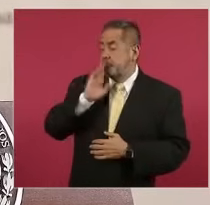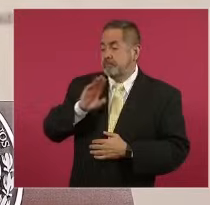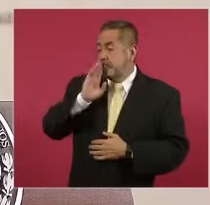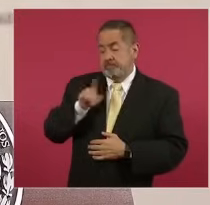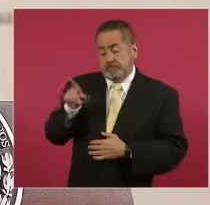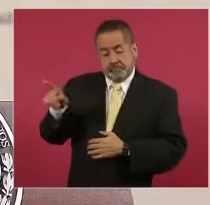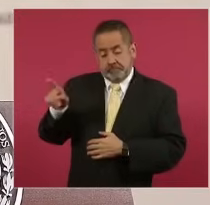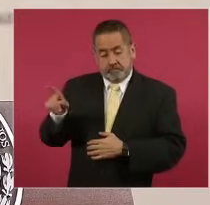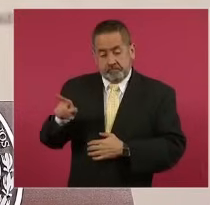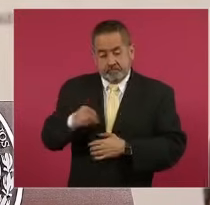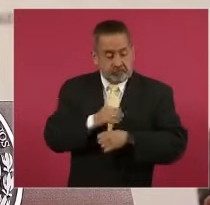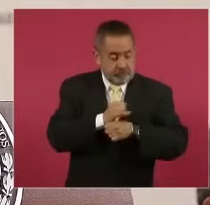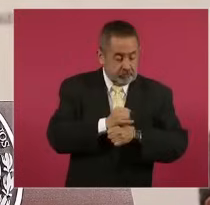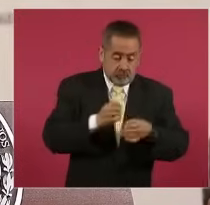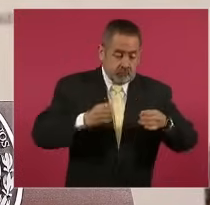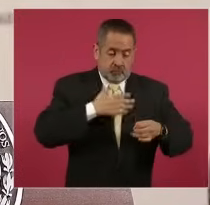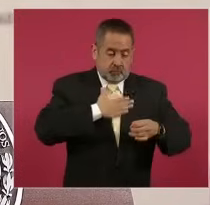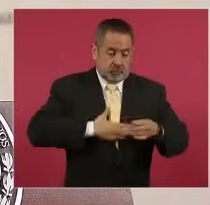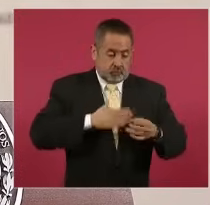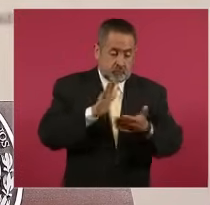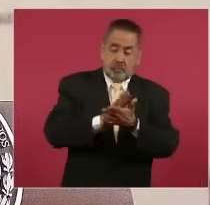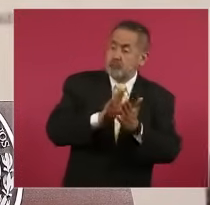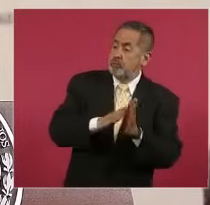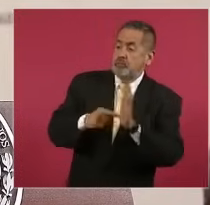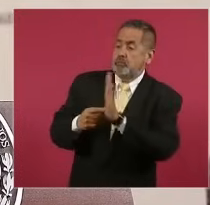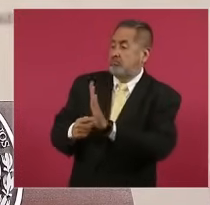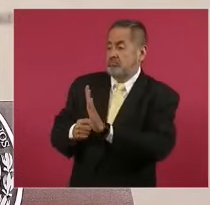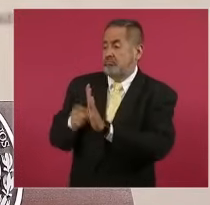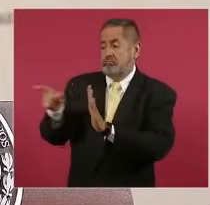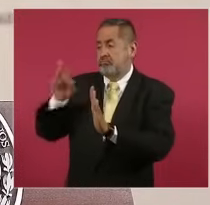hacer justicia,